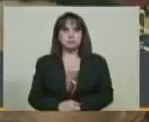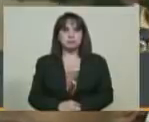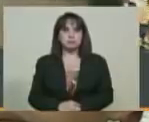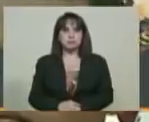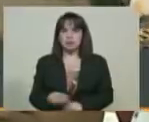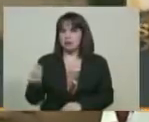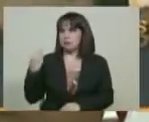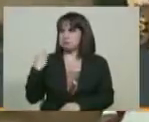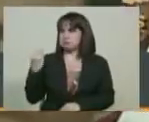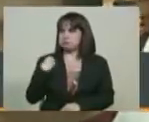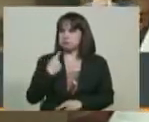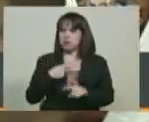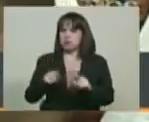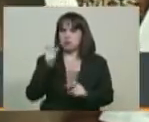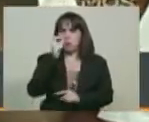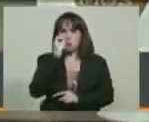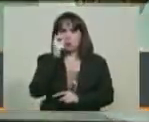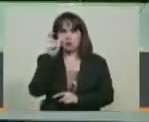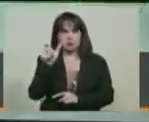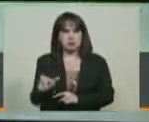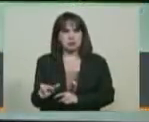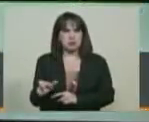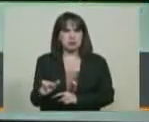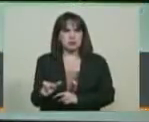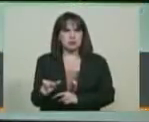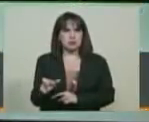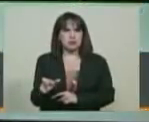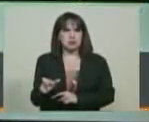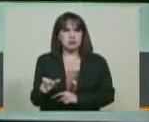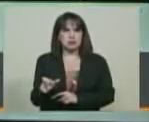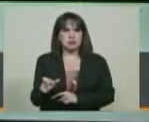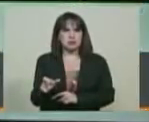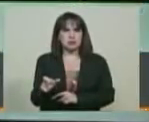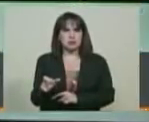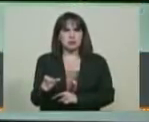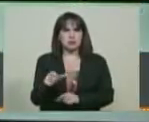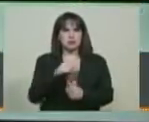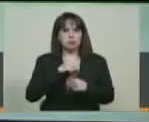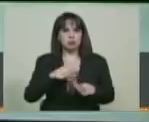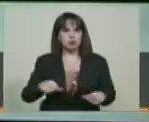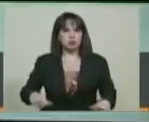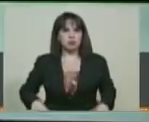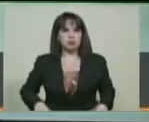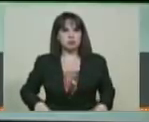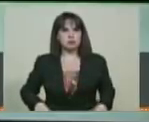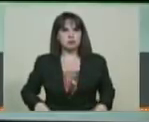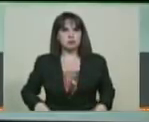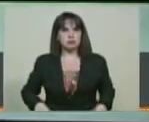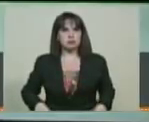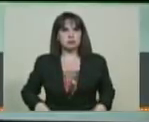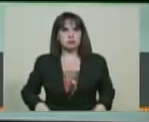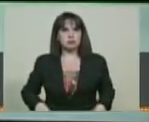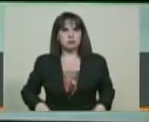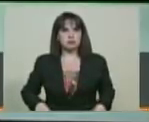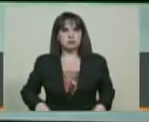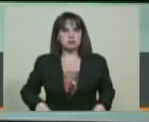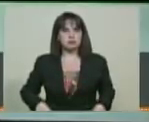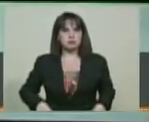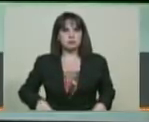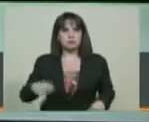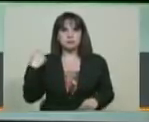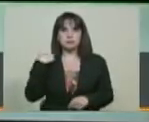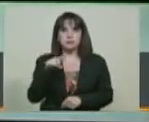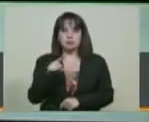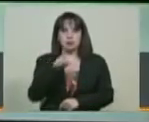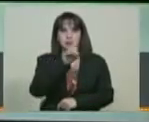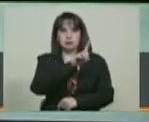compañero Geraldo Álvarez de Portuguesa. Geraldo tiene 18 años en